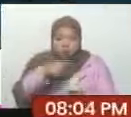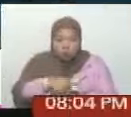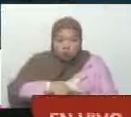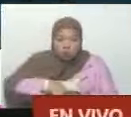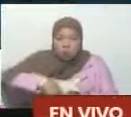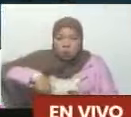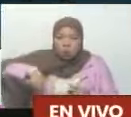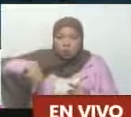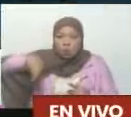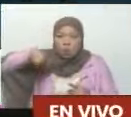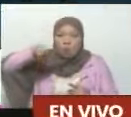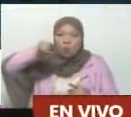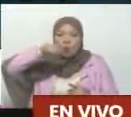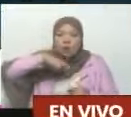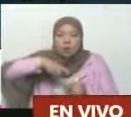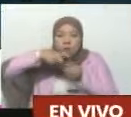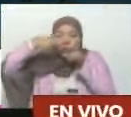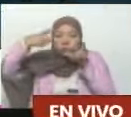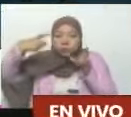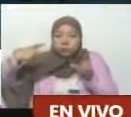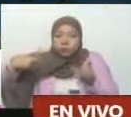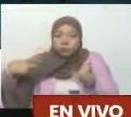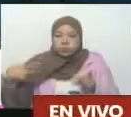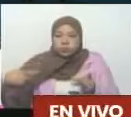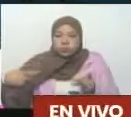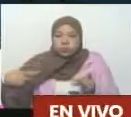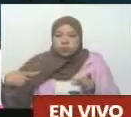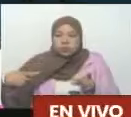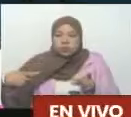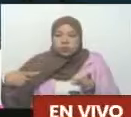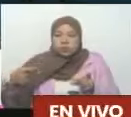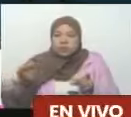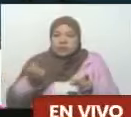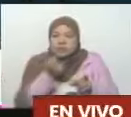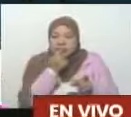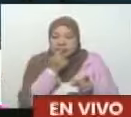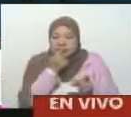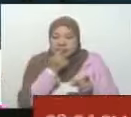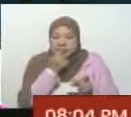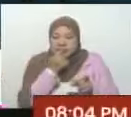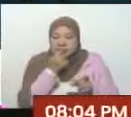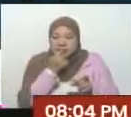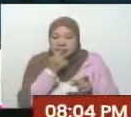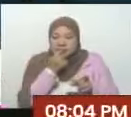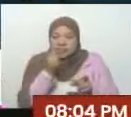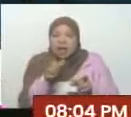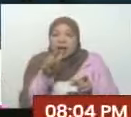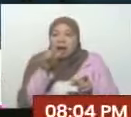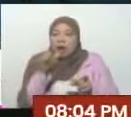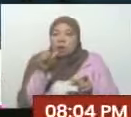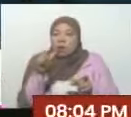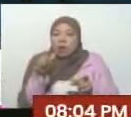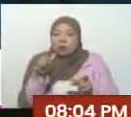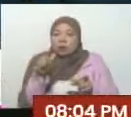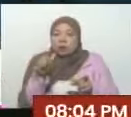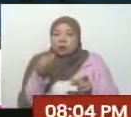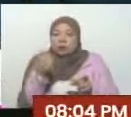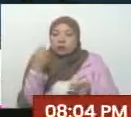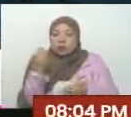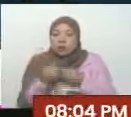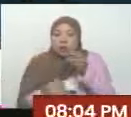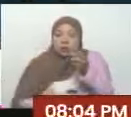de los huecos. El hueco tenía, era verde, estaba lleno de agua y le estaban haciendo